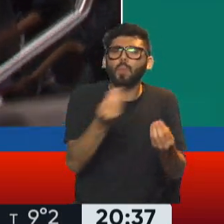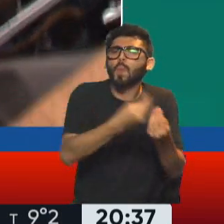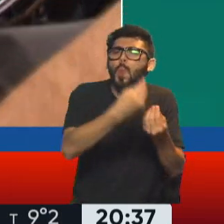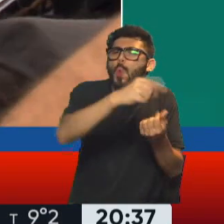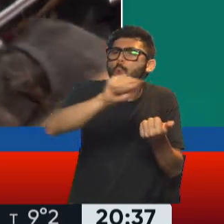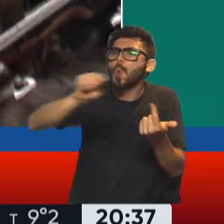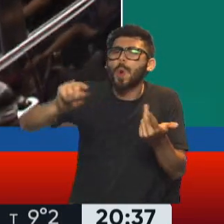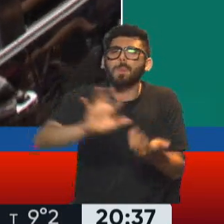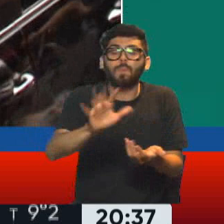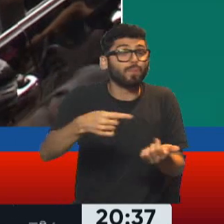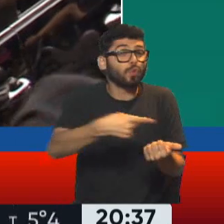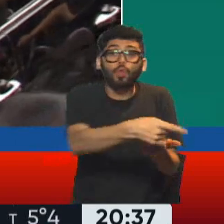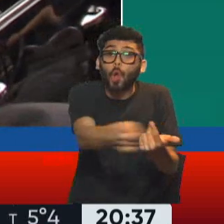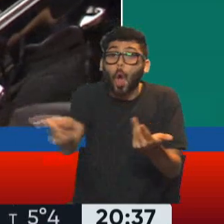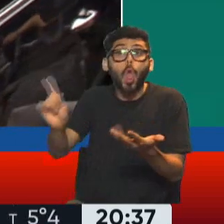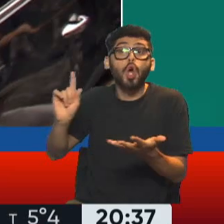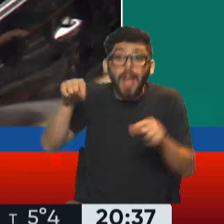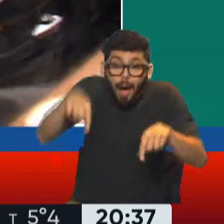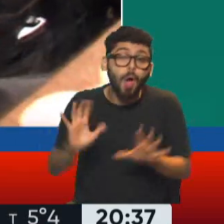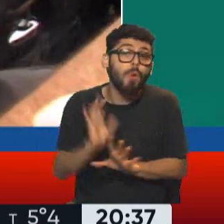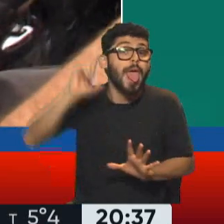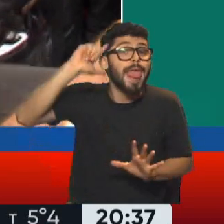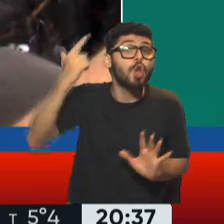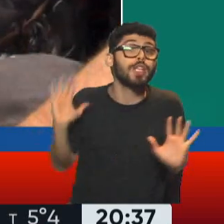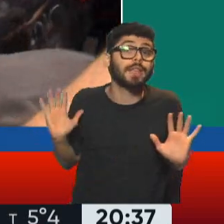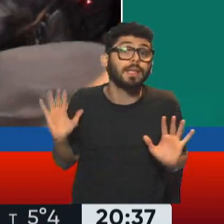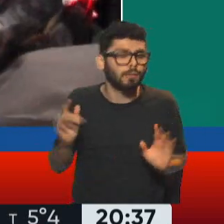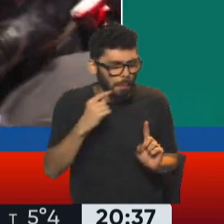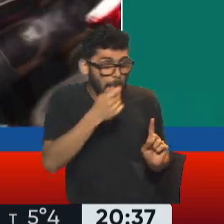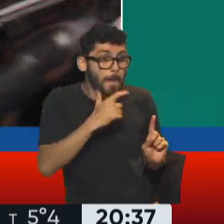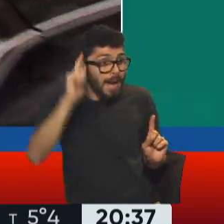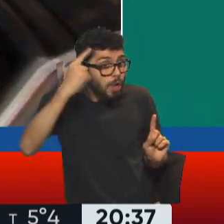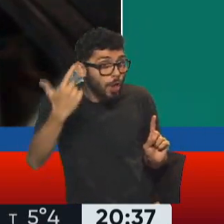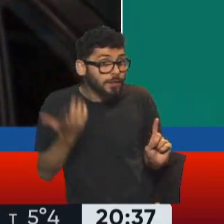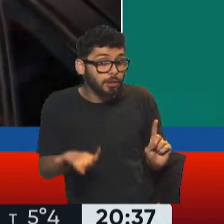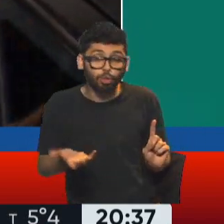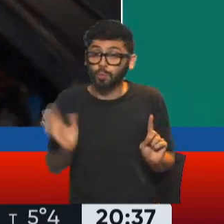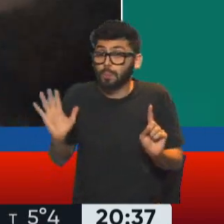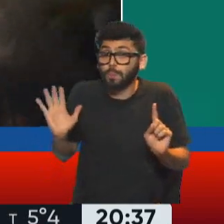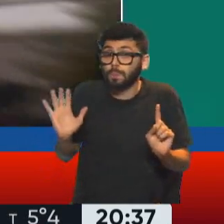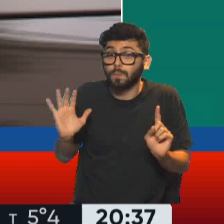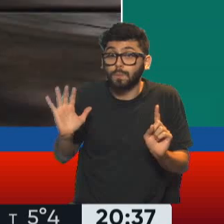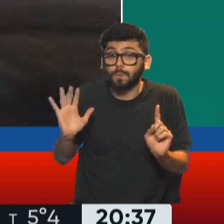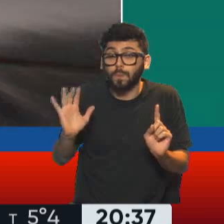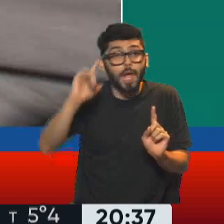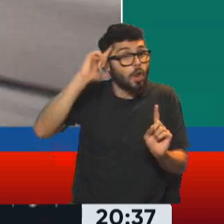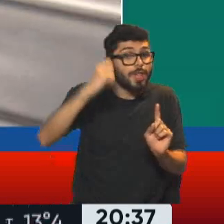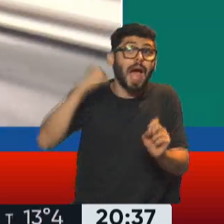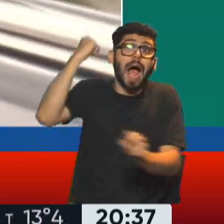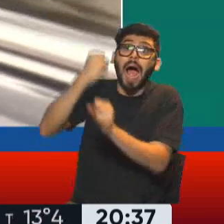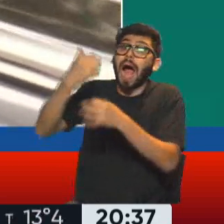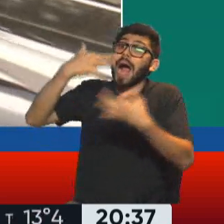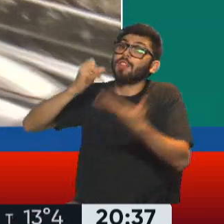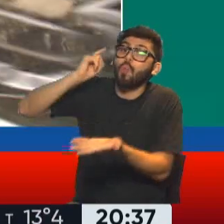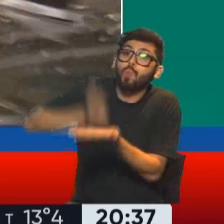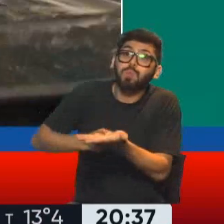causas pendientes, son todos inocentes. Ahora la pregunta ¿vos pensás que Macri es inocente? Hasta que la justicia demuestre lo Por contrario, eso, sí. totalmente.